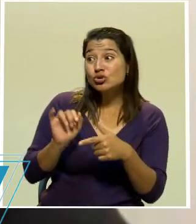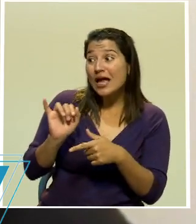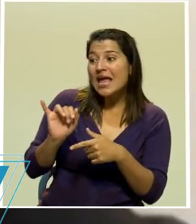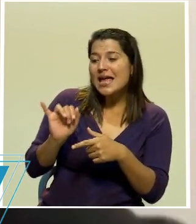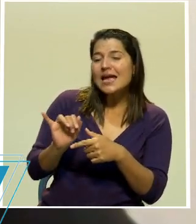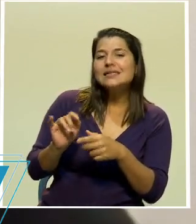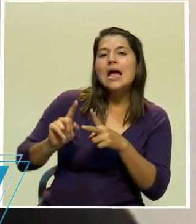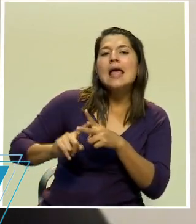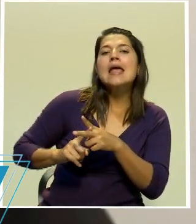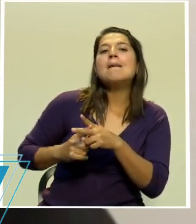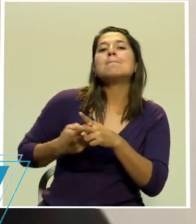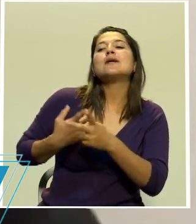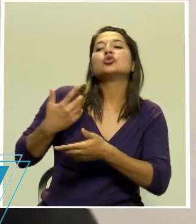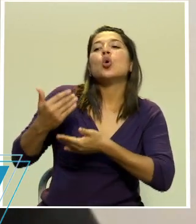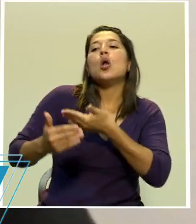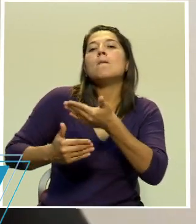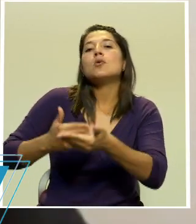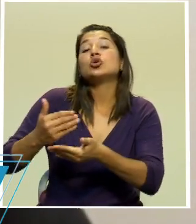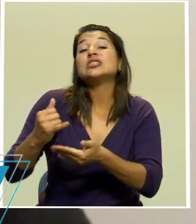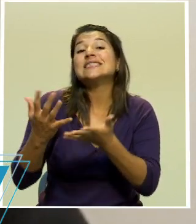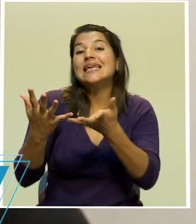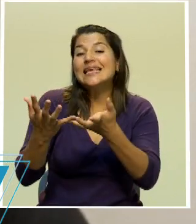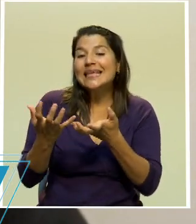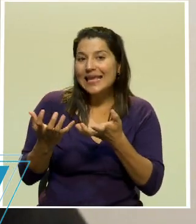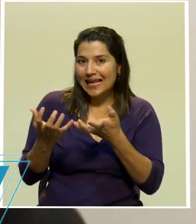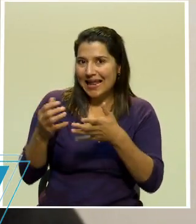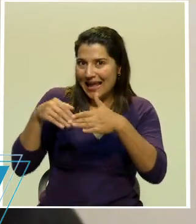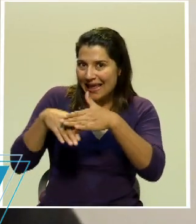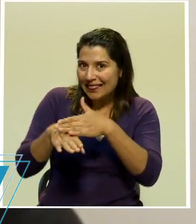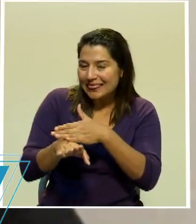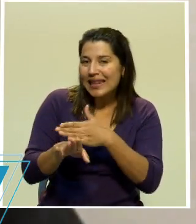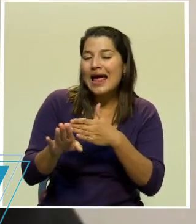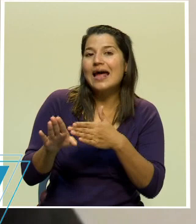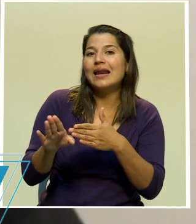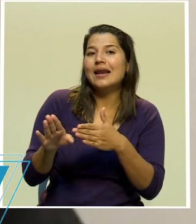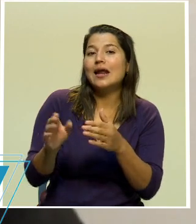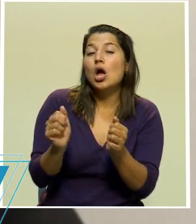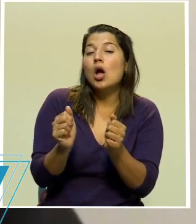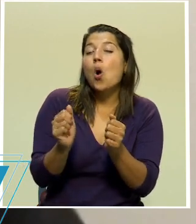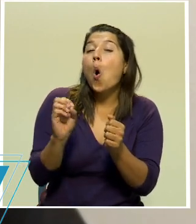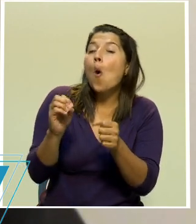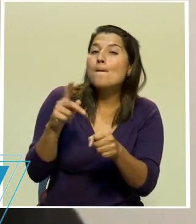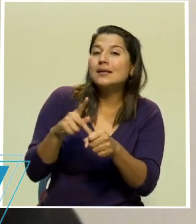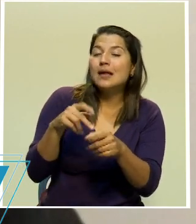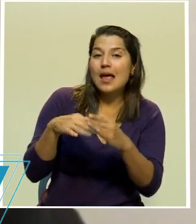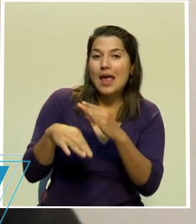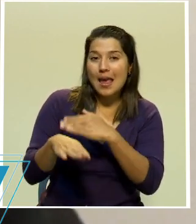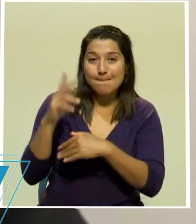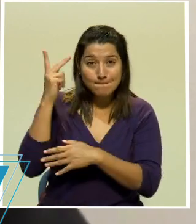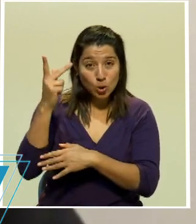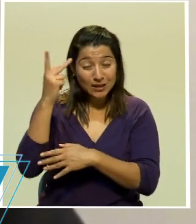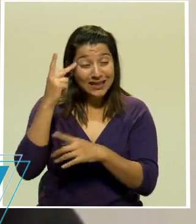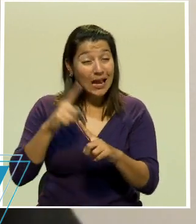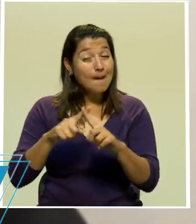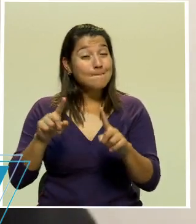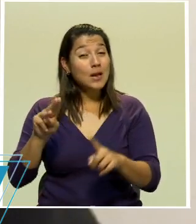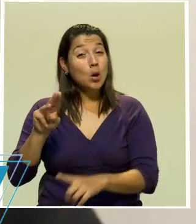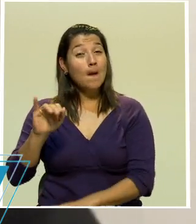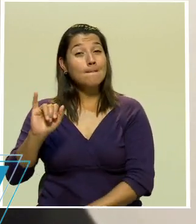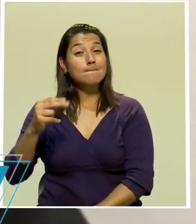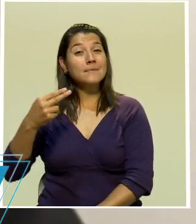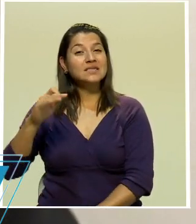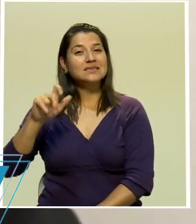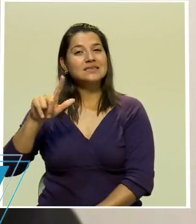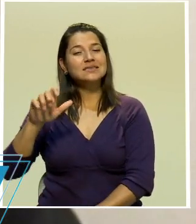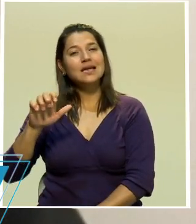alguien tomaría si quiere entrar en la arena política. Lo que pasa es que una figura como Michelle Obama posiblemente entraría primero a ser senadora